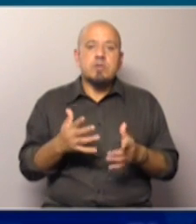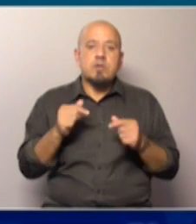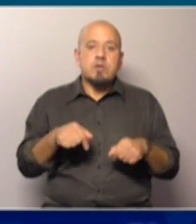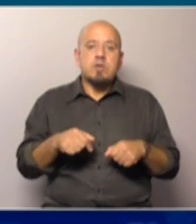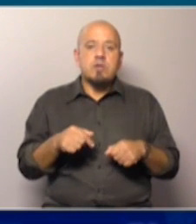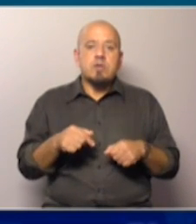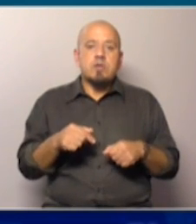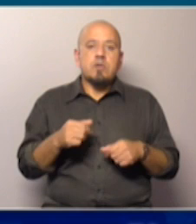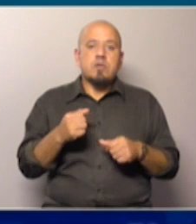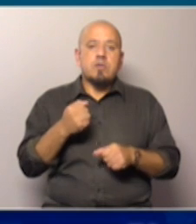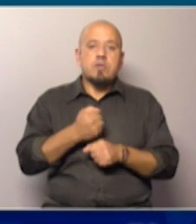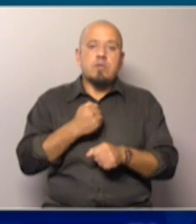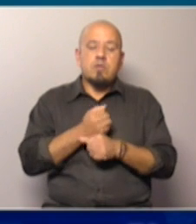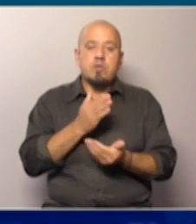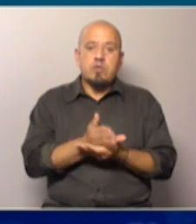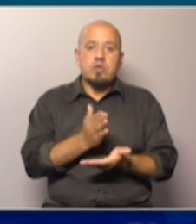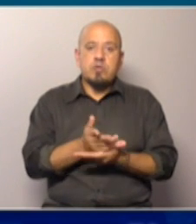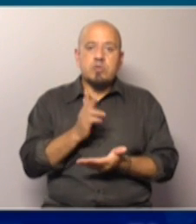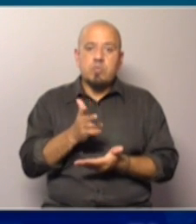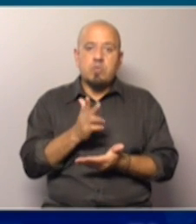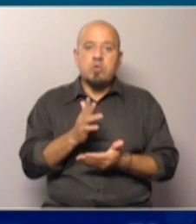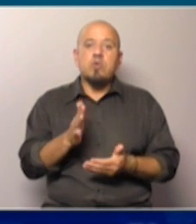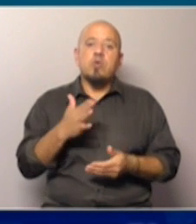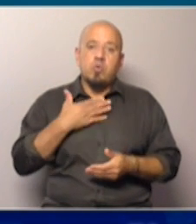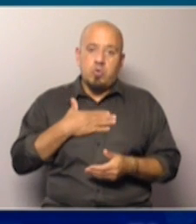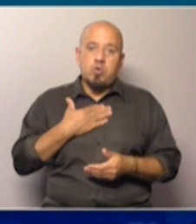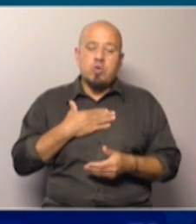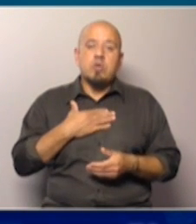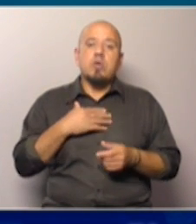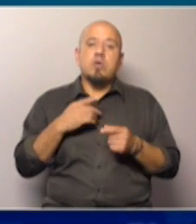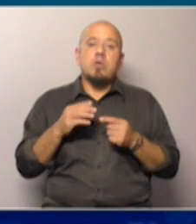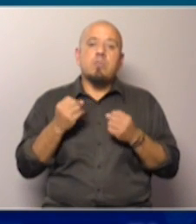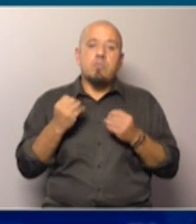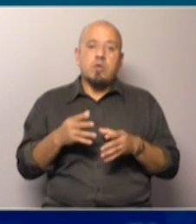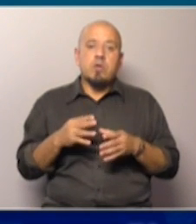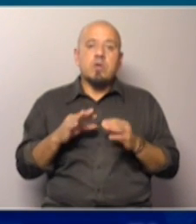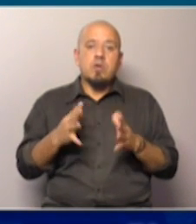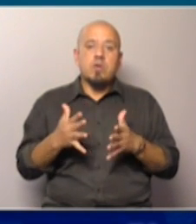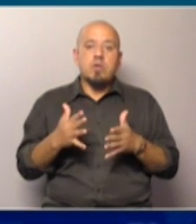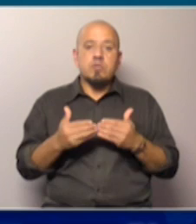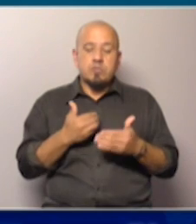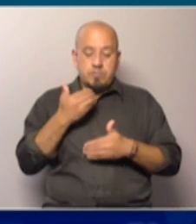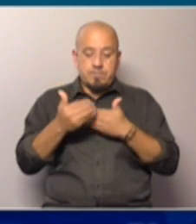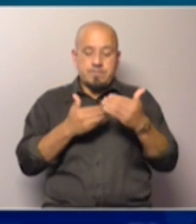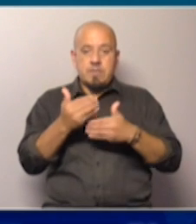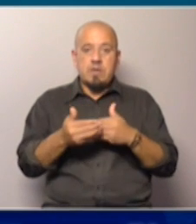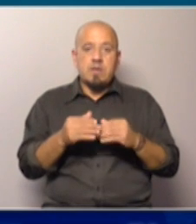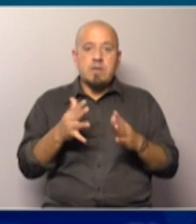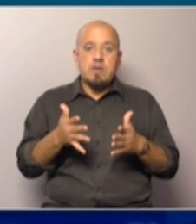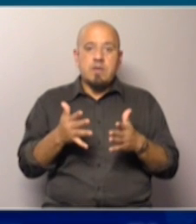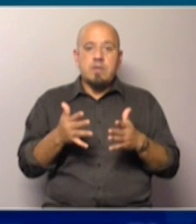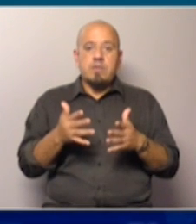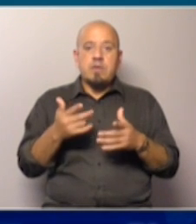quienes trabajamos en derechos humanos nos gusta y nos gusta mucho, porque se trata de un procedimiento diseñado para educar